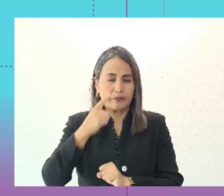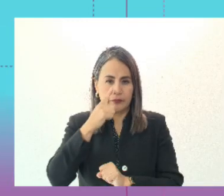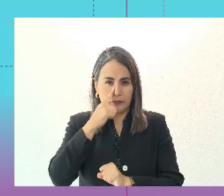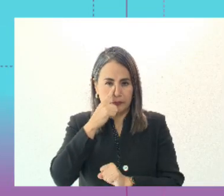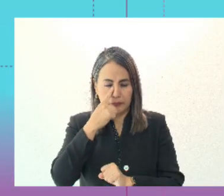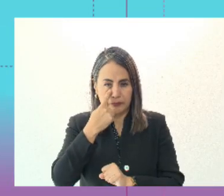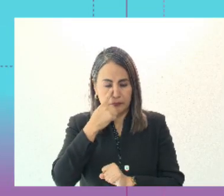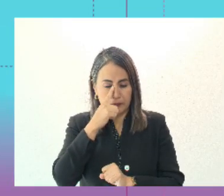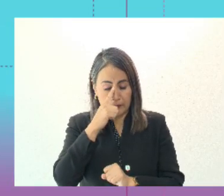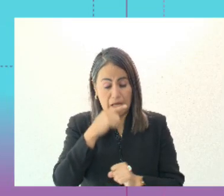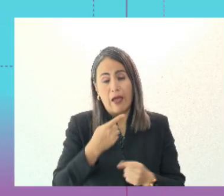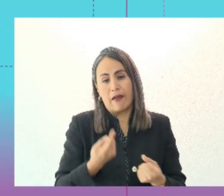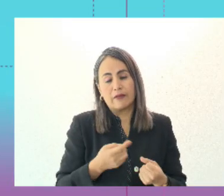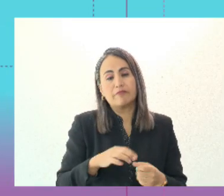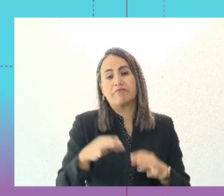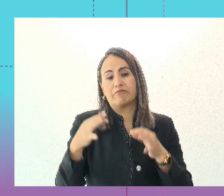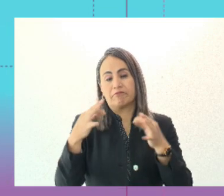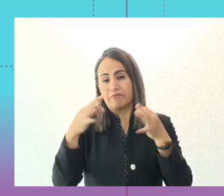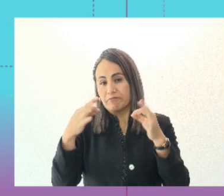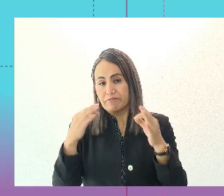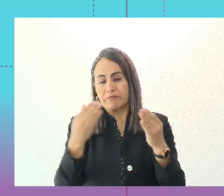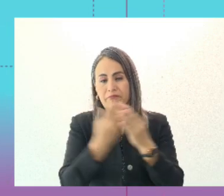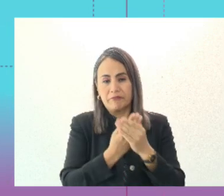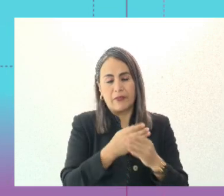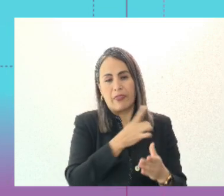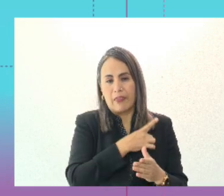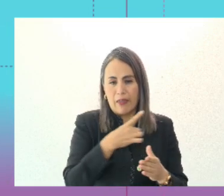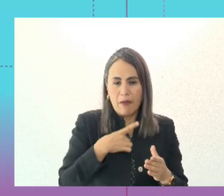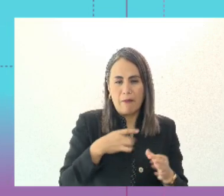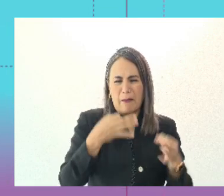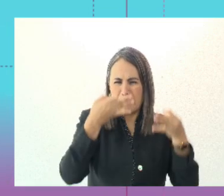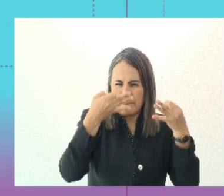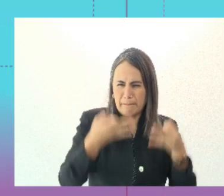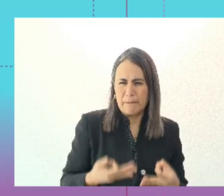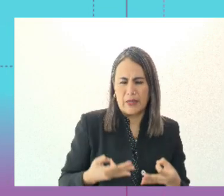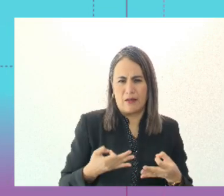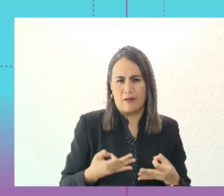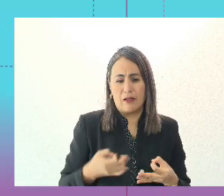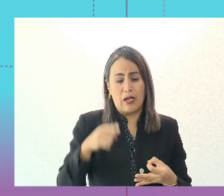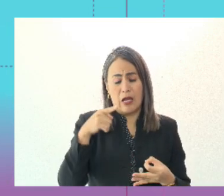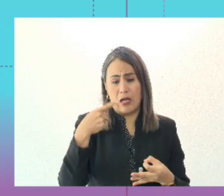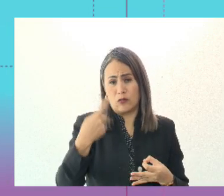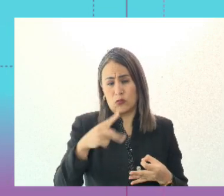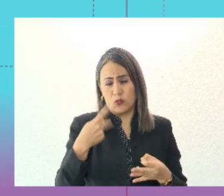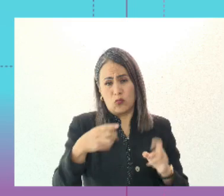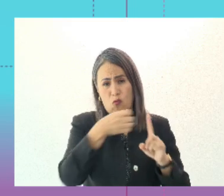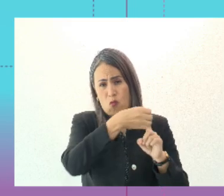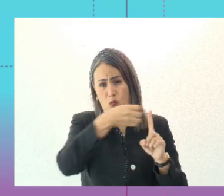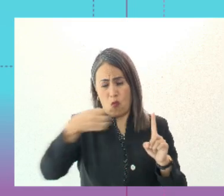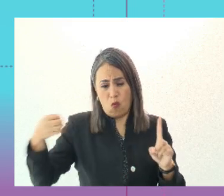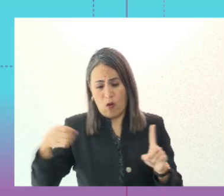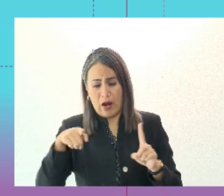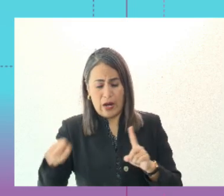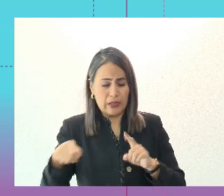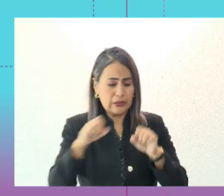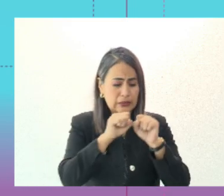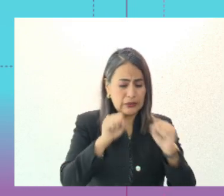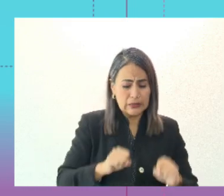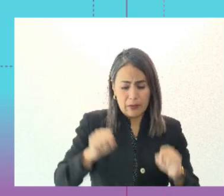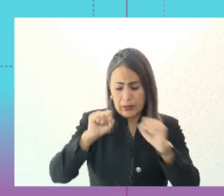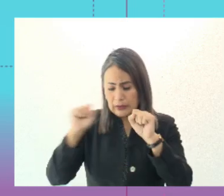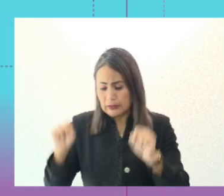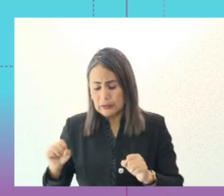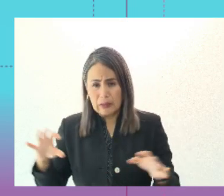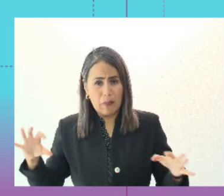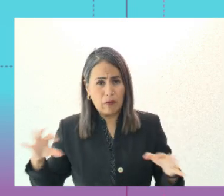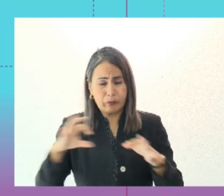en la teoría archivística para que se interconecten. Si no se basa en la teoría archivística para que se interconecten los sistemas, pues yo no sé cómo le vamos a